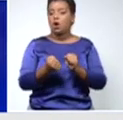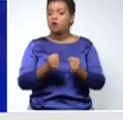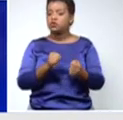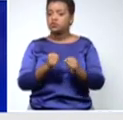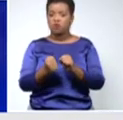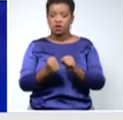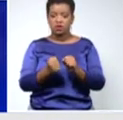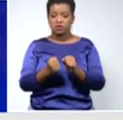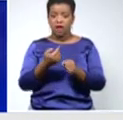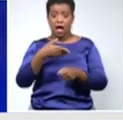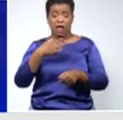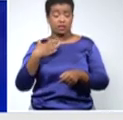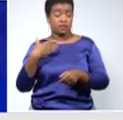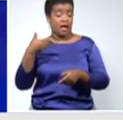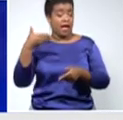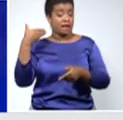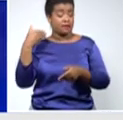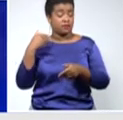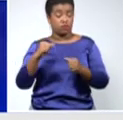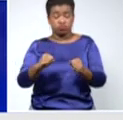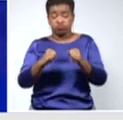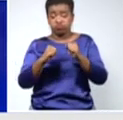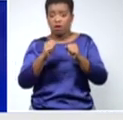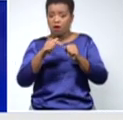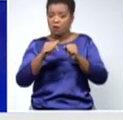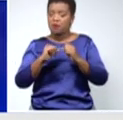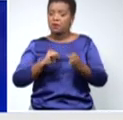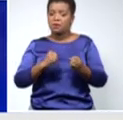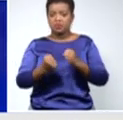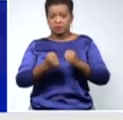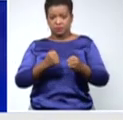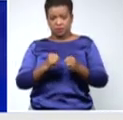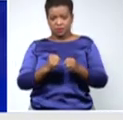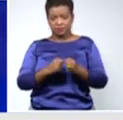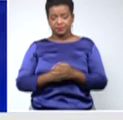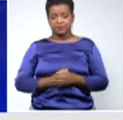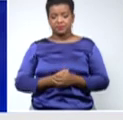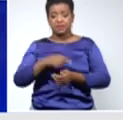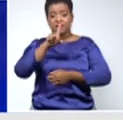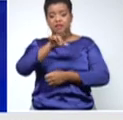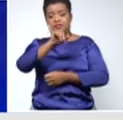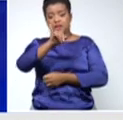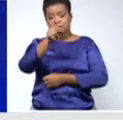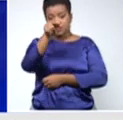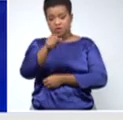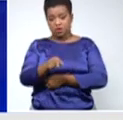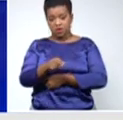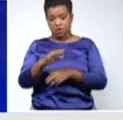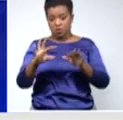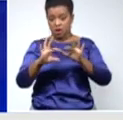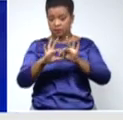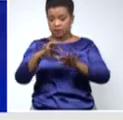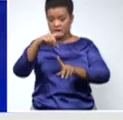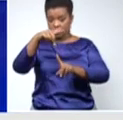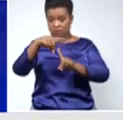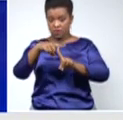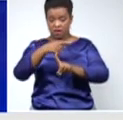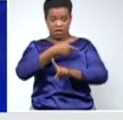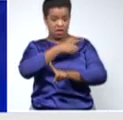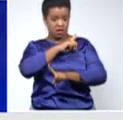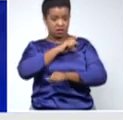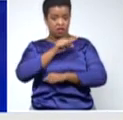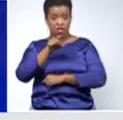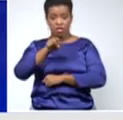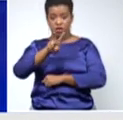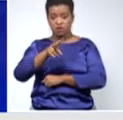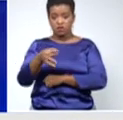transmisión que tuvo en semanas anteriores, 16 casos autóctonos ayer, 12 en el municipio